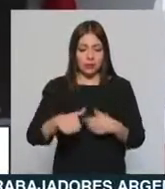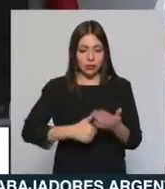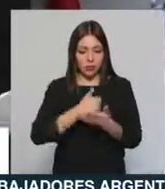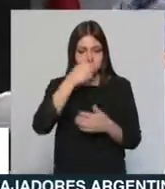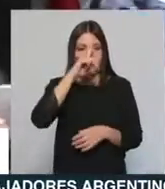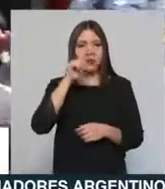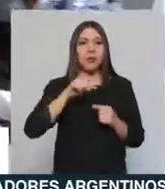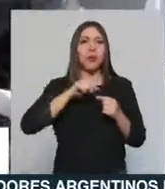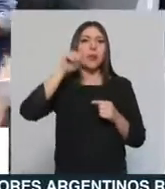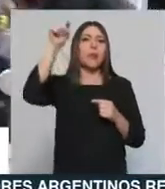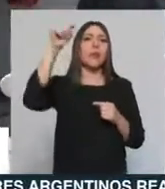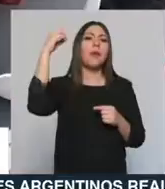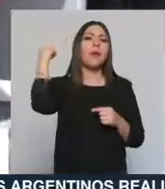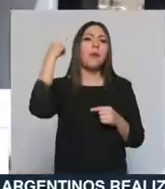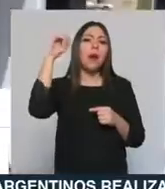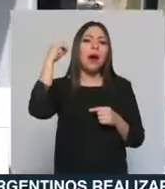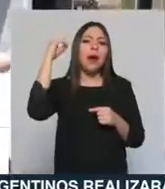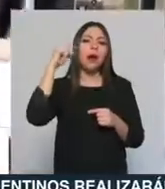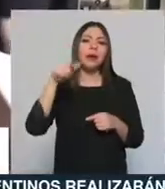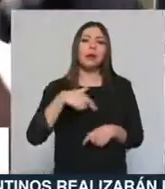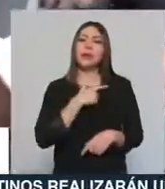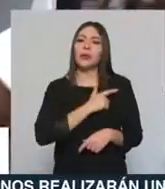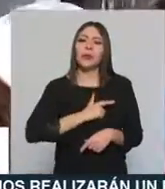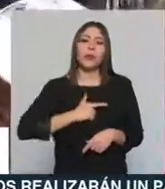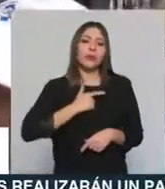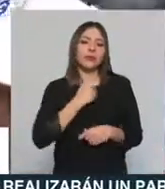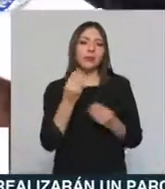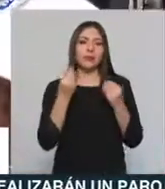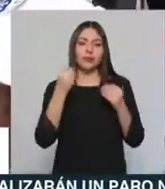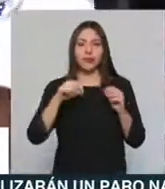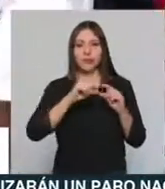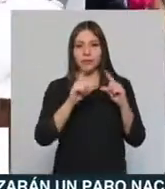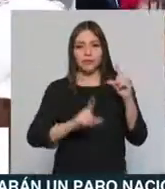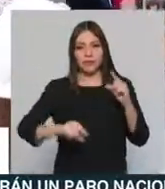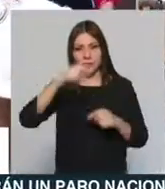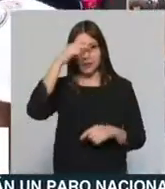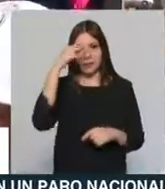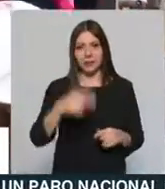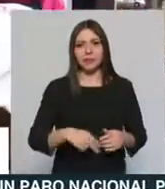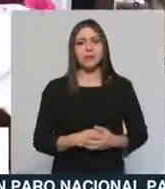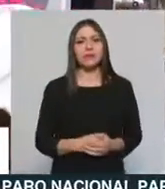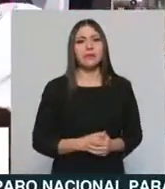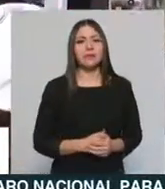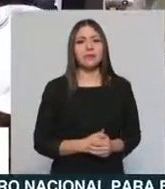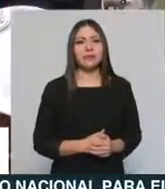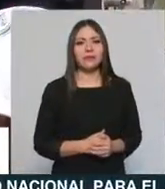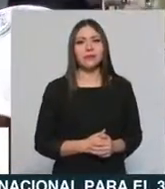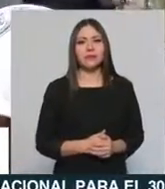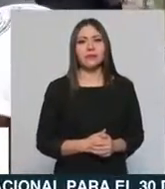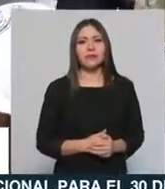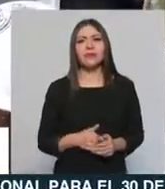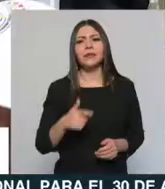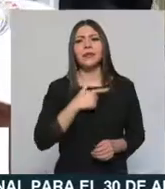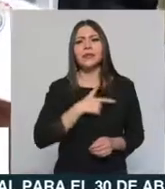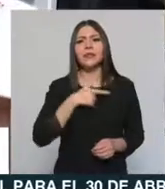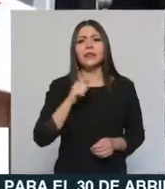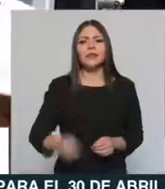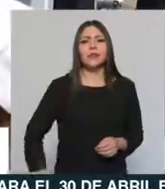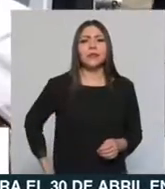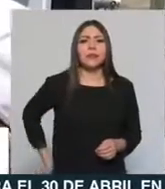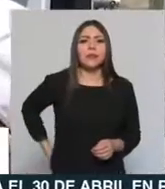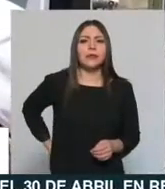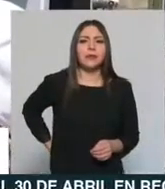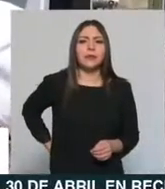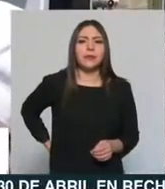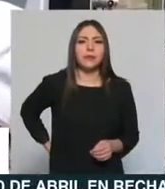país? Maravilloso. Sí, siempre muy bonito, ¿verdad? ¿Qué atractivos ha visto aquí? Fuimos, ¿a dónde hemos ido?